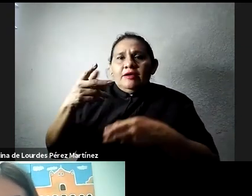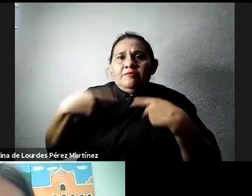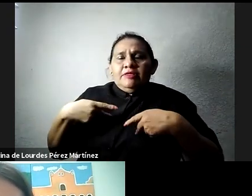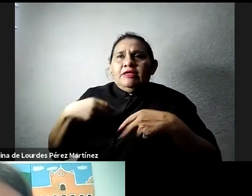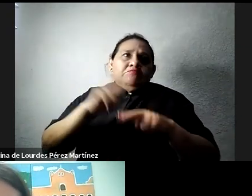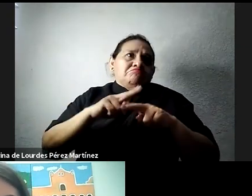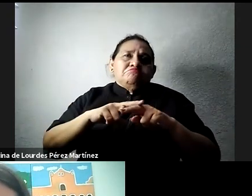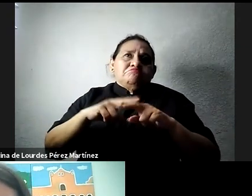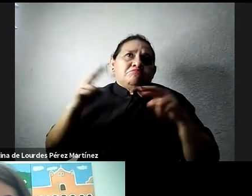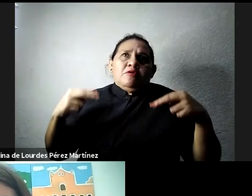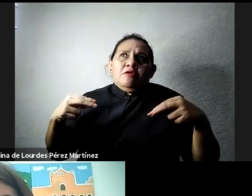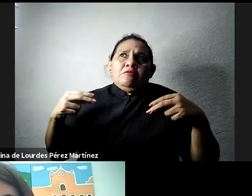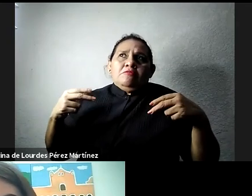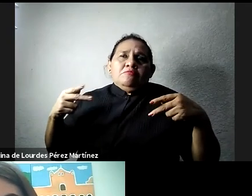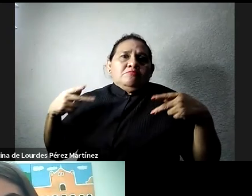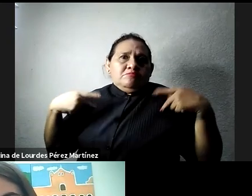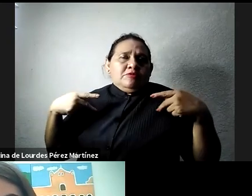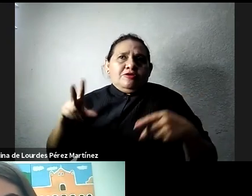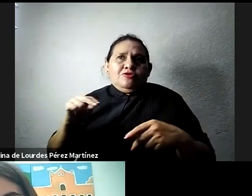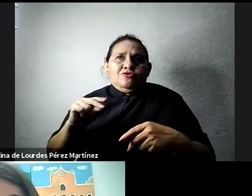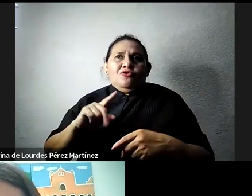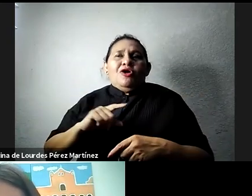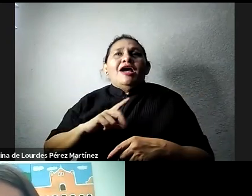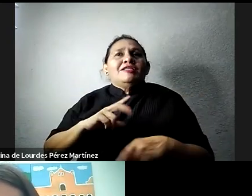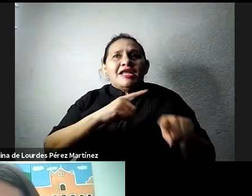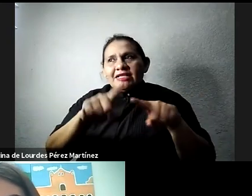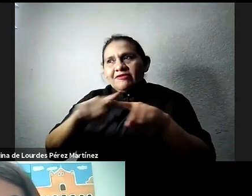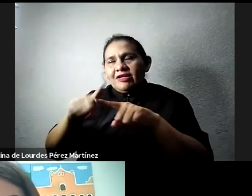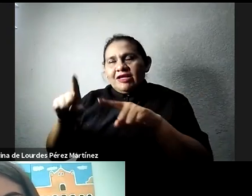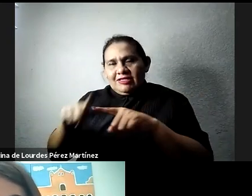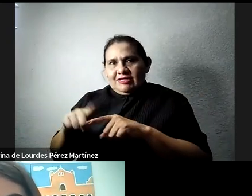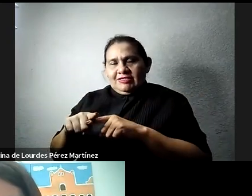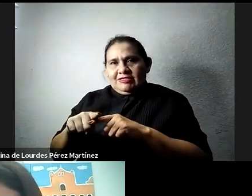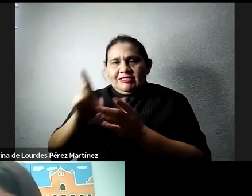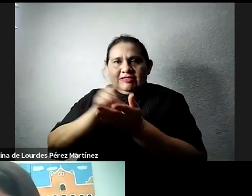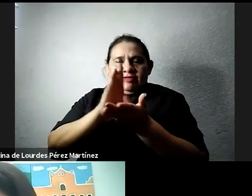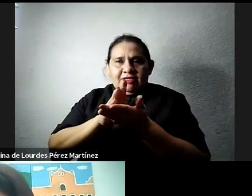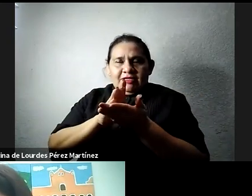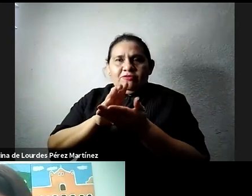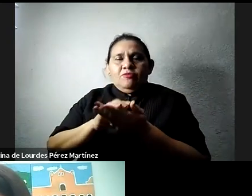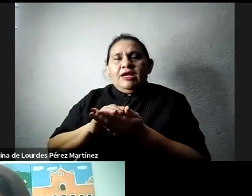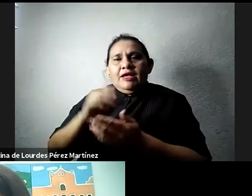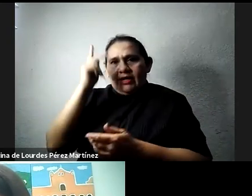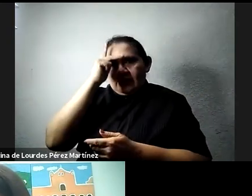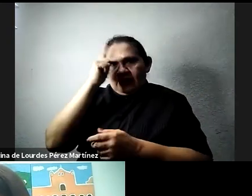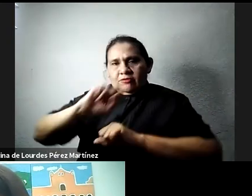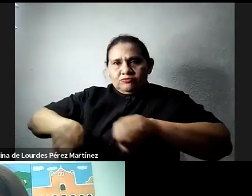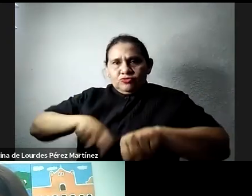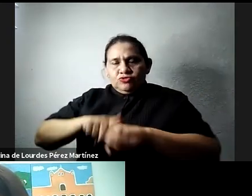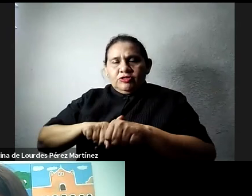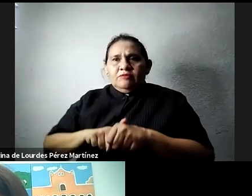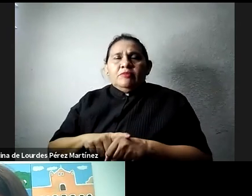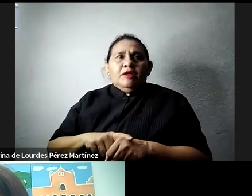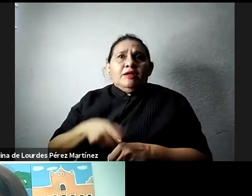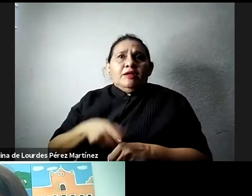de ruedas y no pensamos también en discapacidades como la psicosocial y la intelectual. Así es, esto lo vimos en